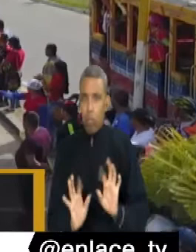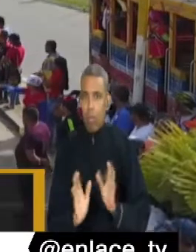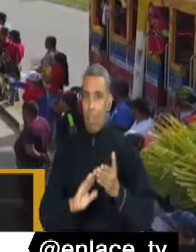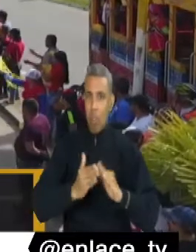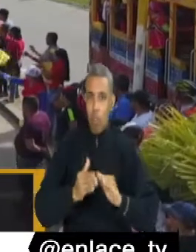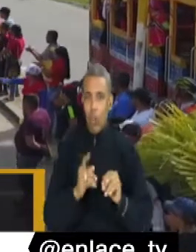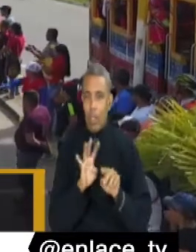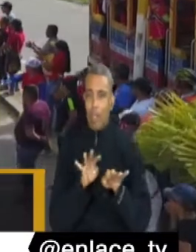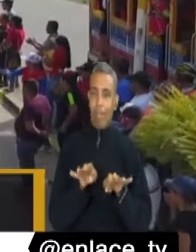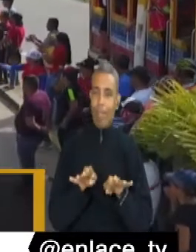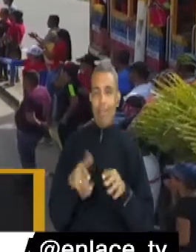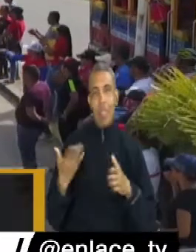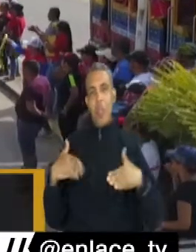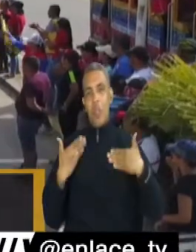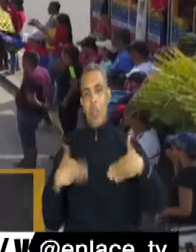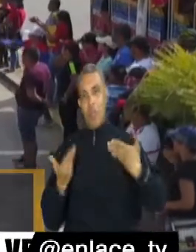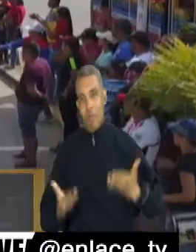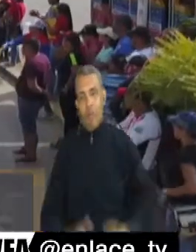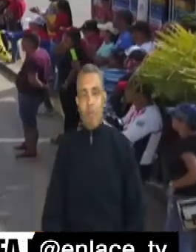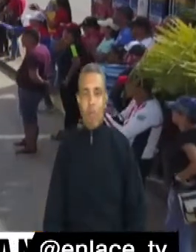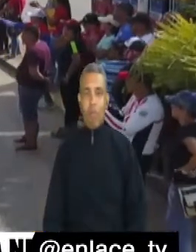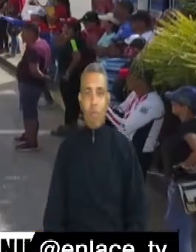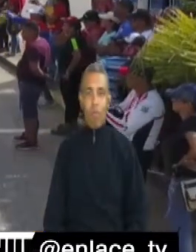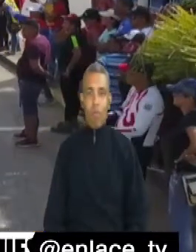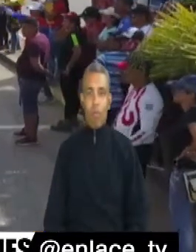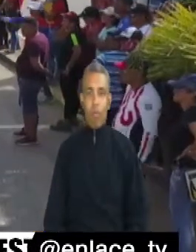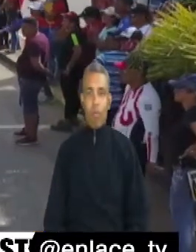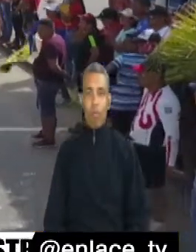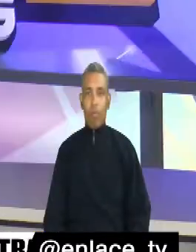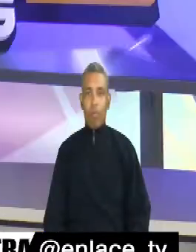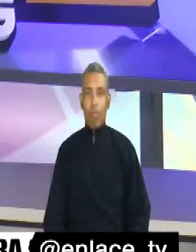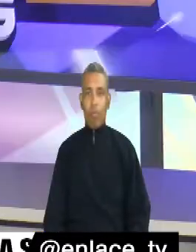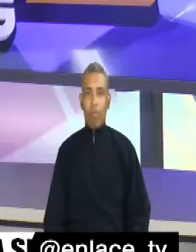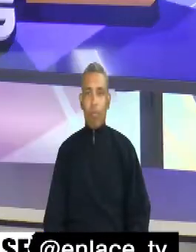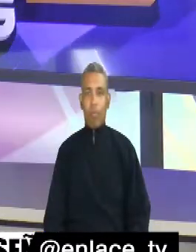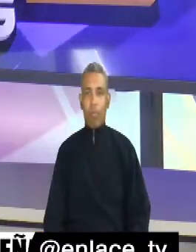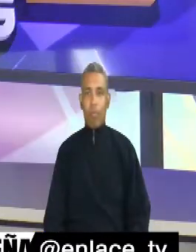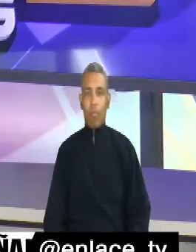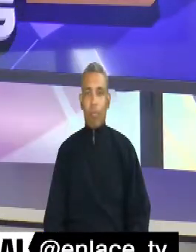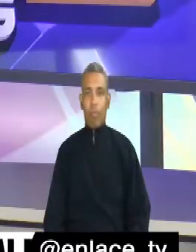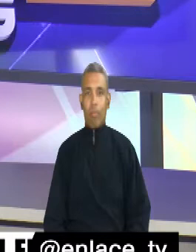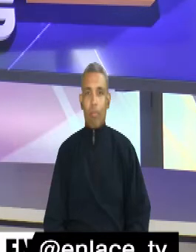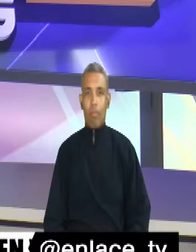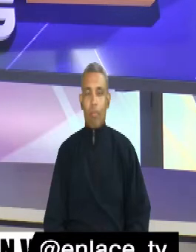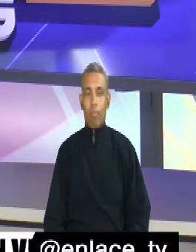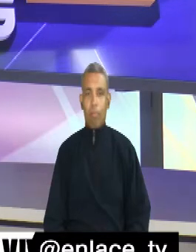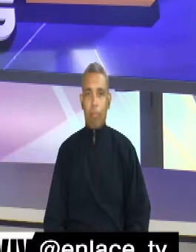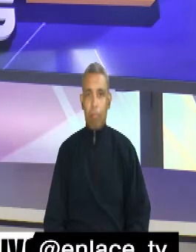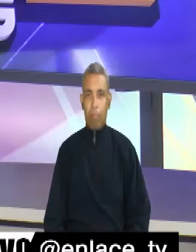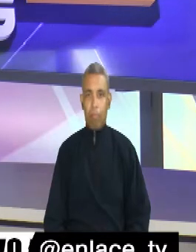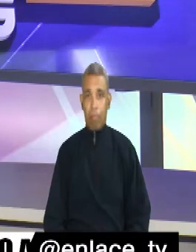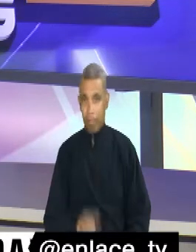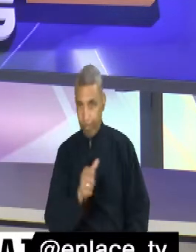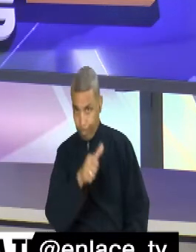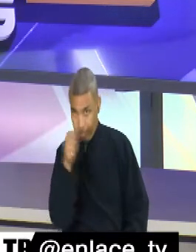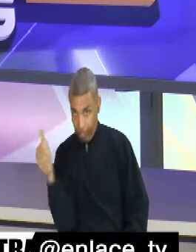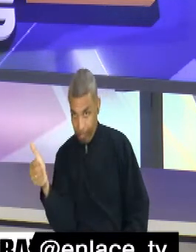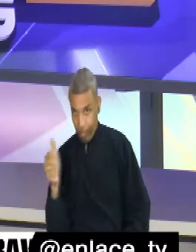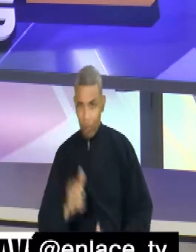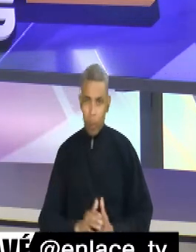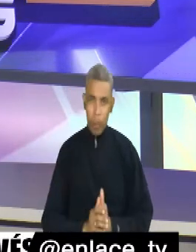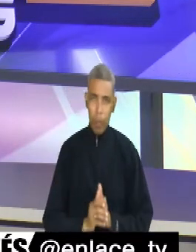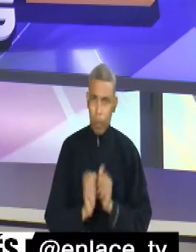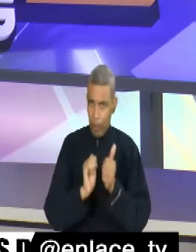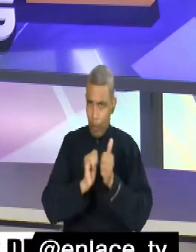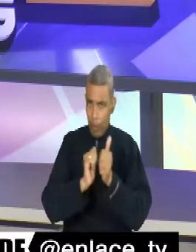espectáculos para que la pueda disfrutar la comunidad barranqueña. En otras noticias deportivas les contamos que